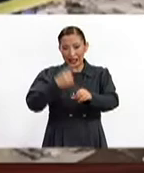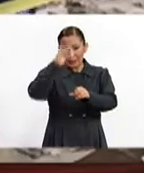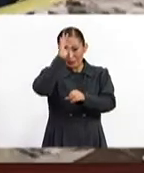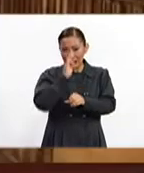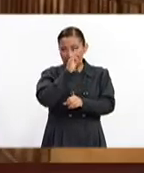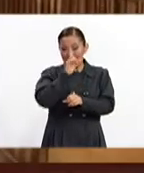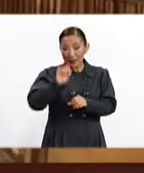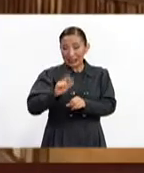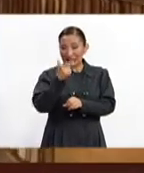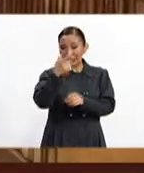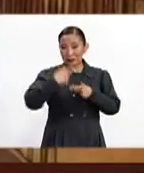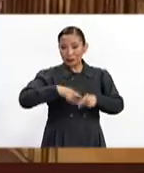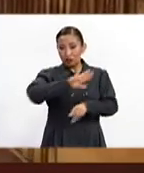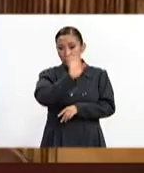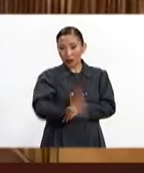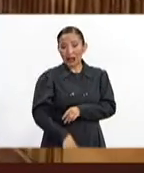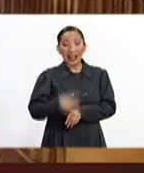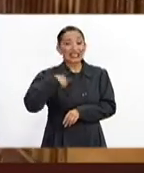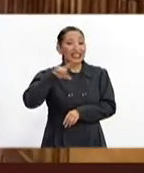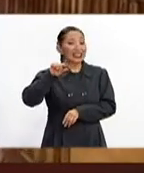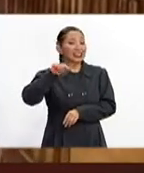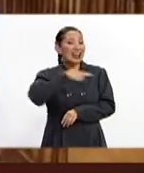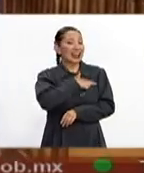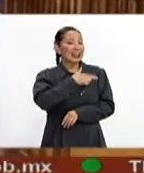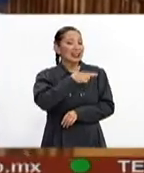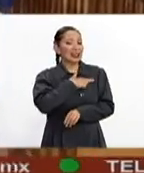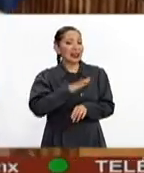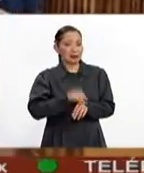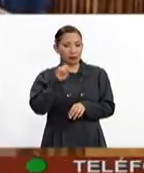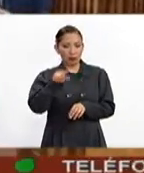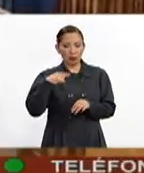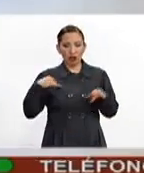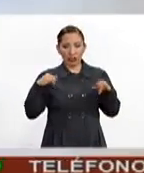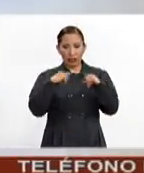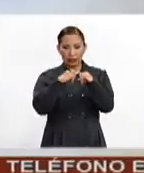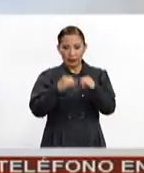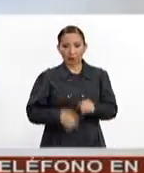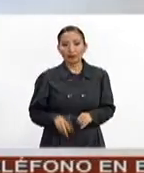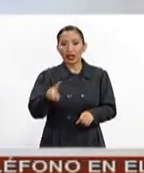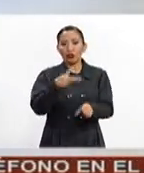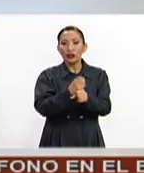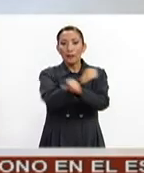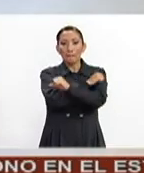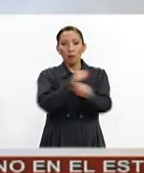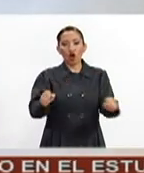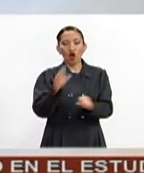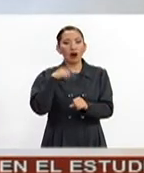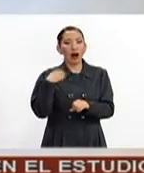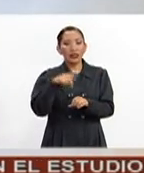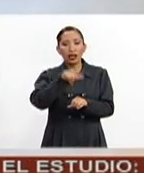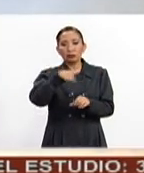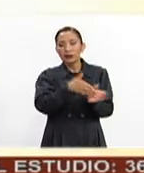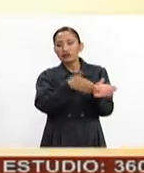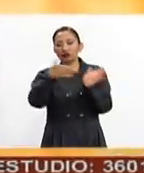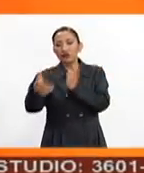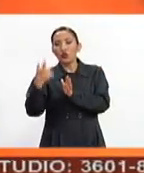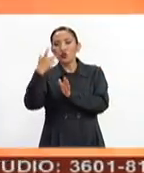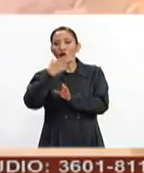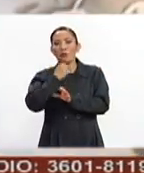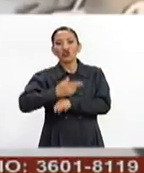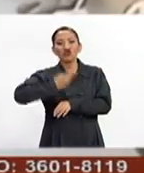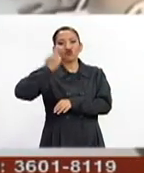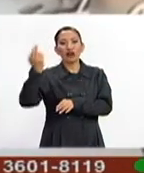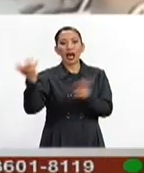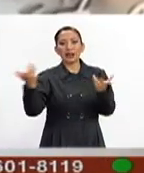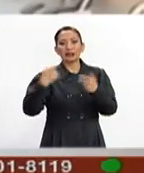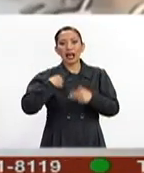Al menos 27 personas murieron y más de 70 resultaron heridas en este templo. La segunda explosión se registró horas después cuando un atacante suicida